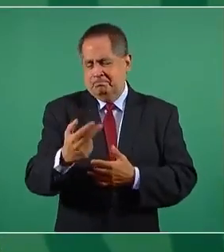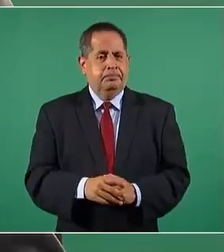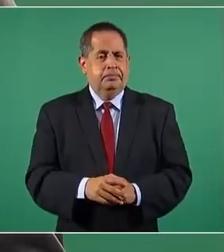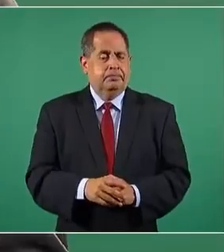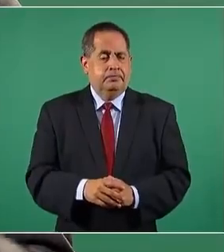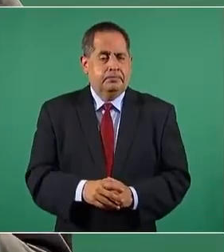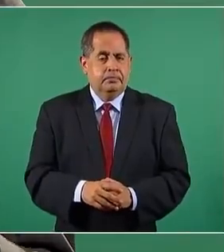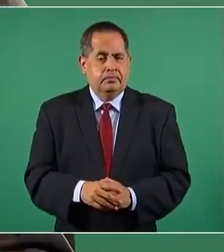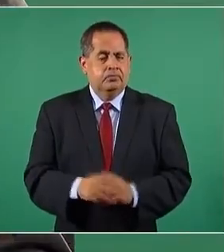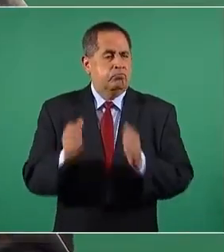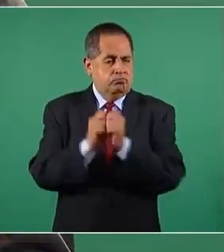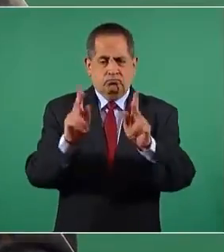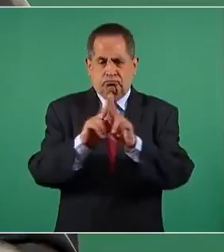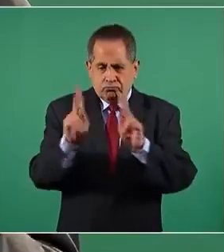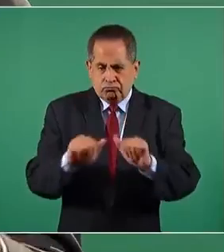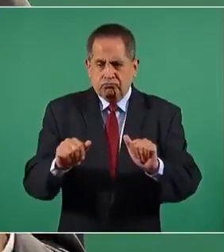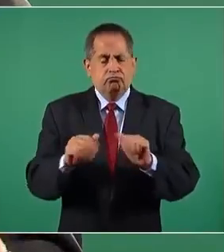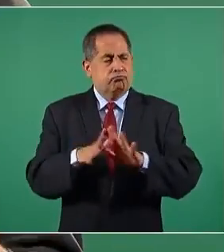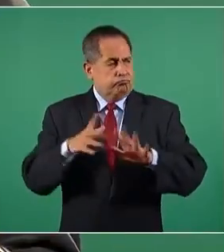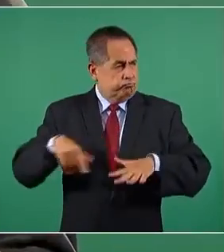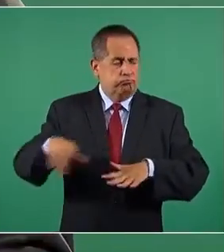No, de manera pacífica, por la vía